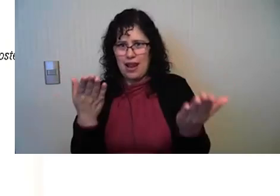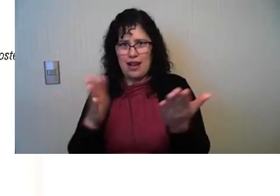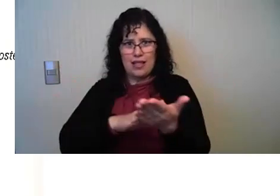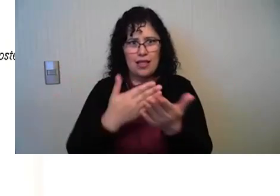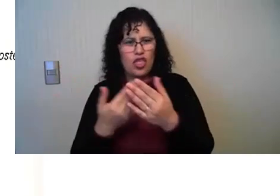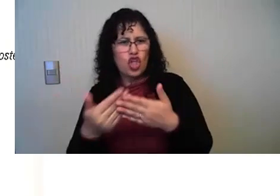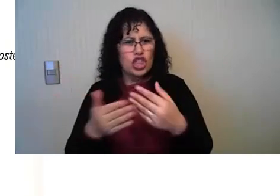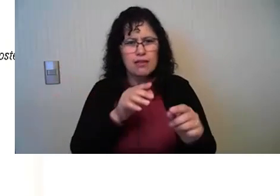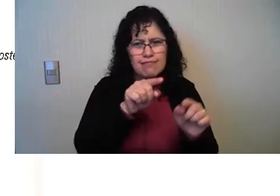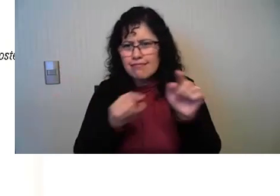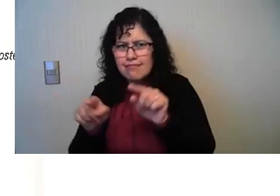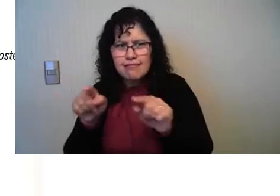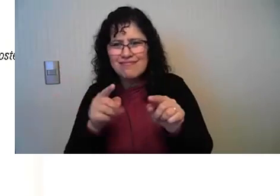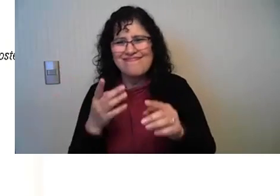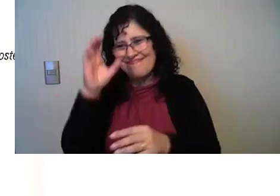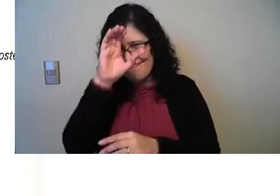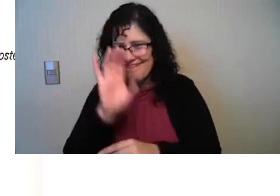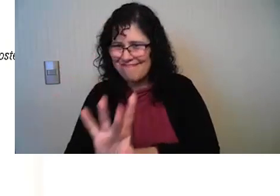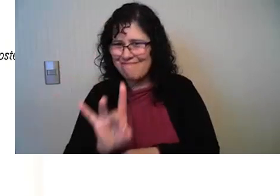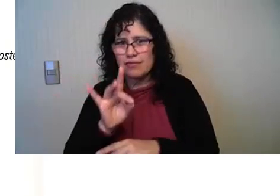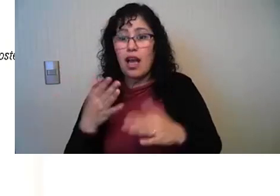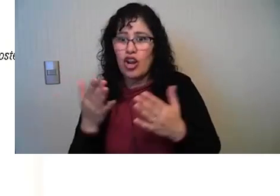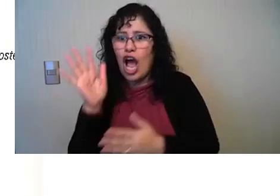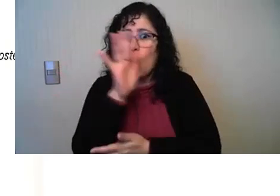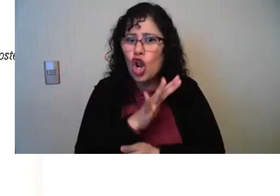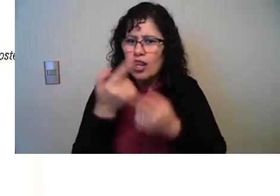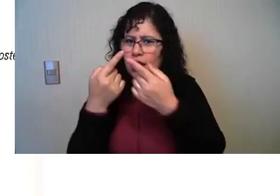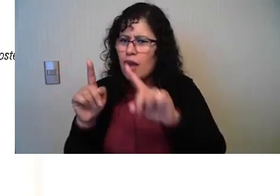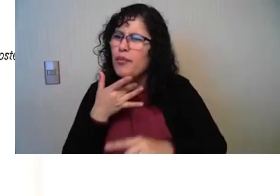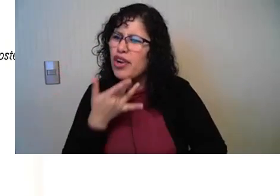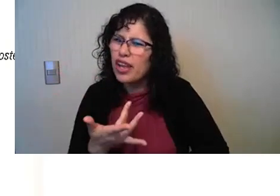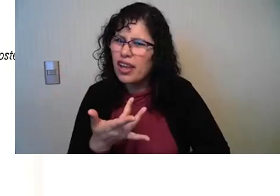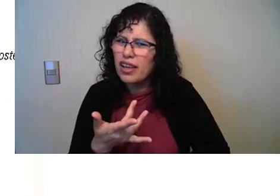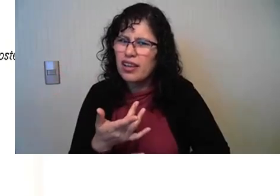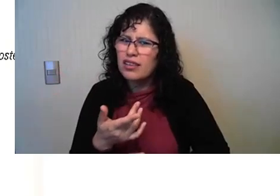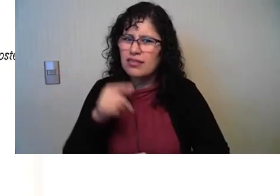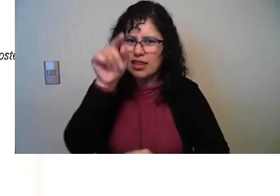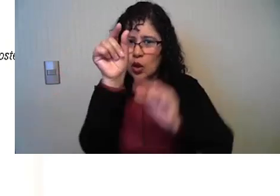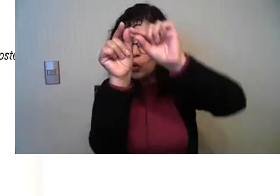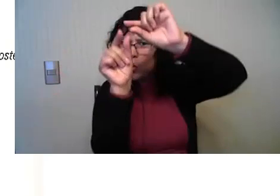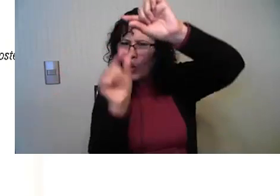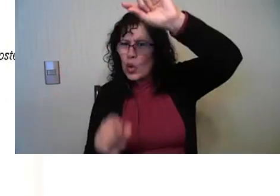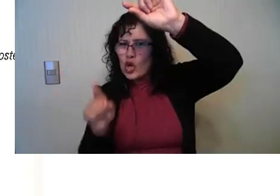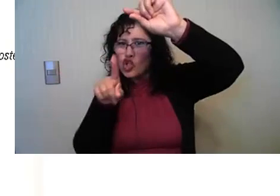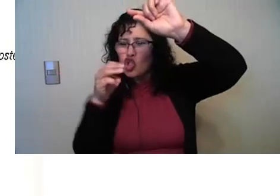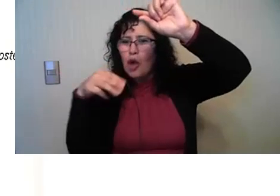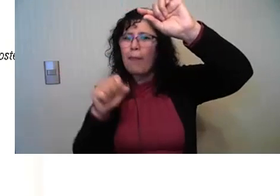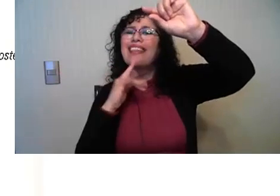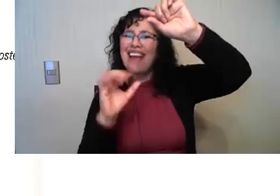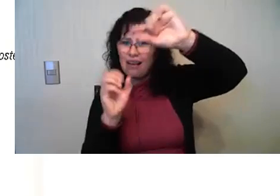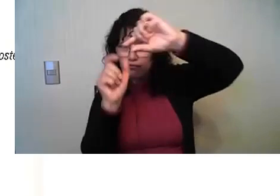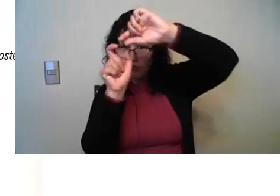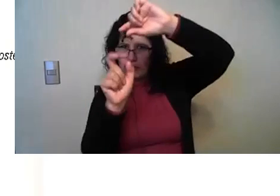Esta diferencia de color entre esto y esto corresponde a, esto es una columna somática, es